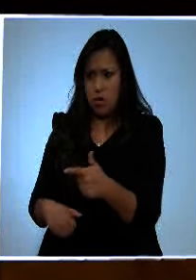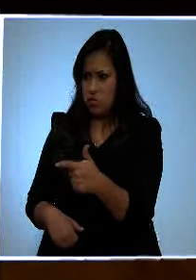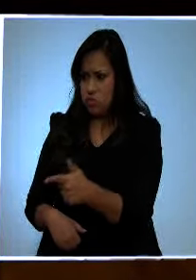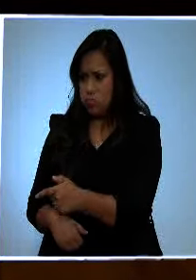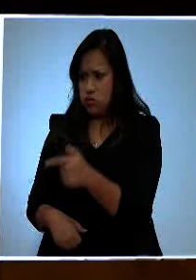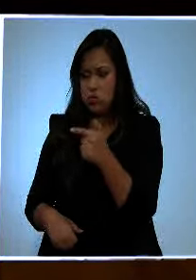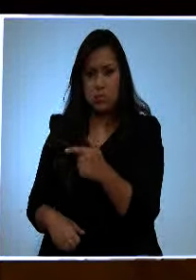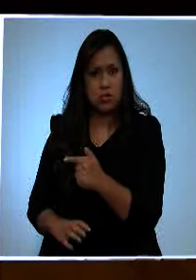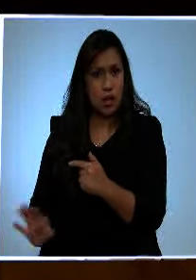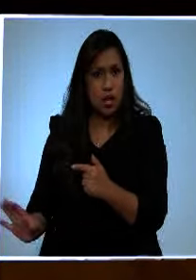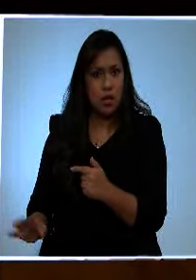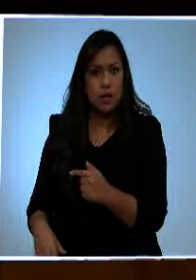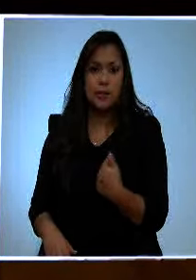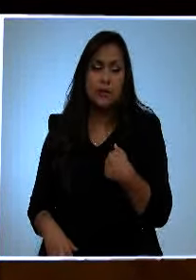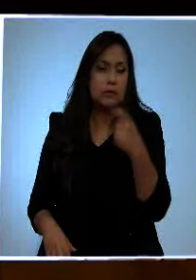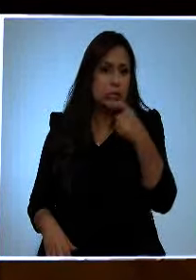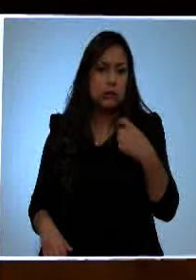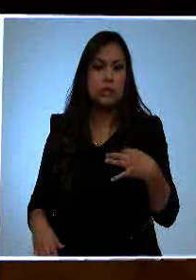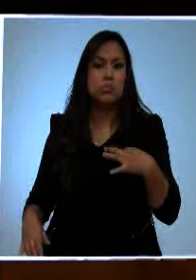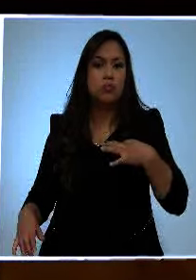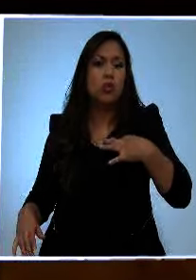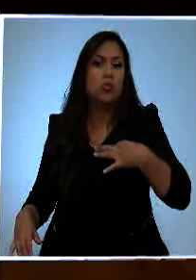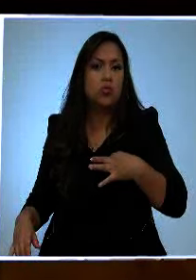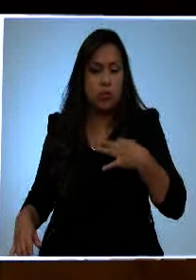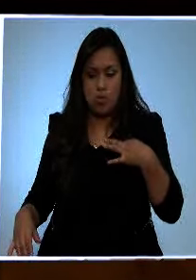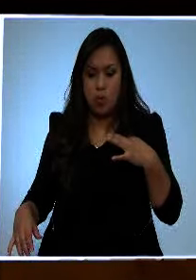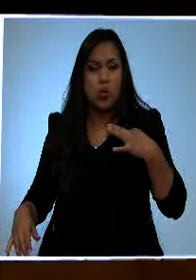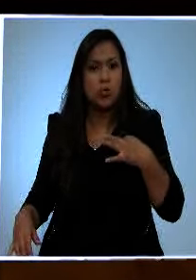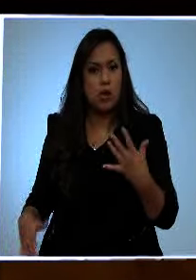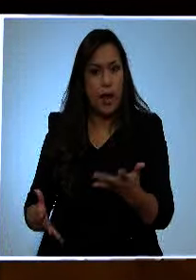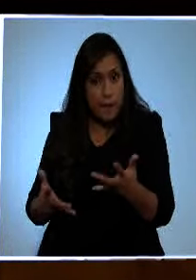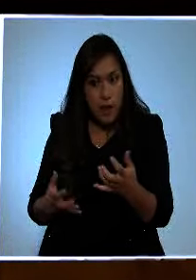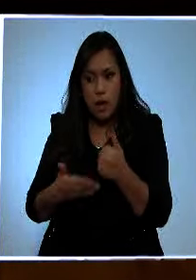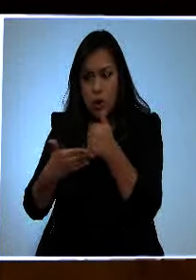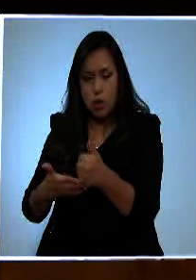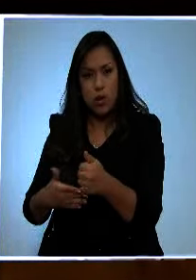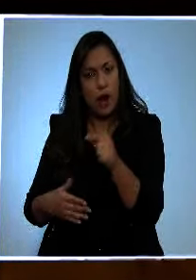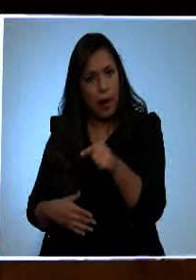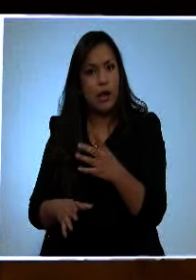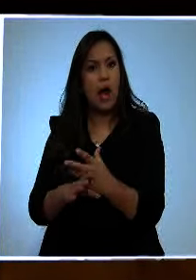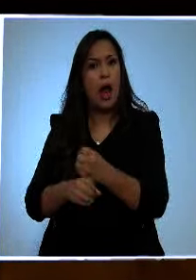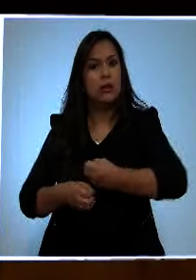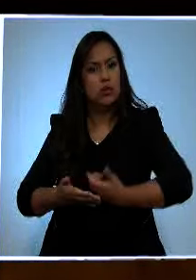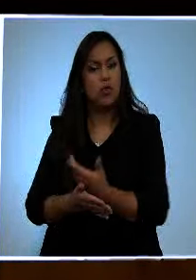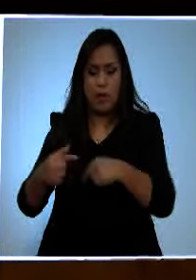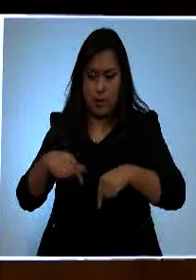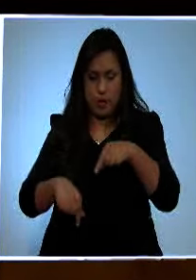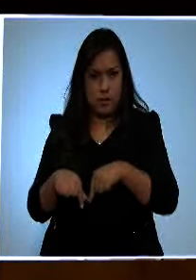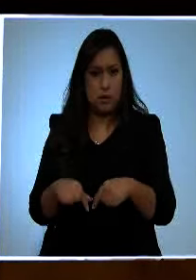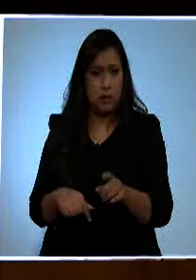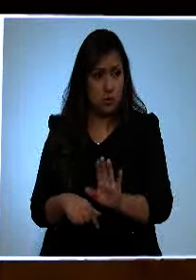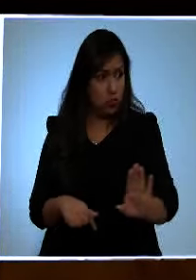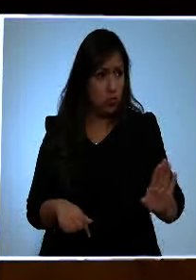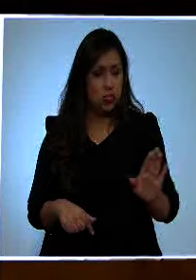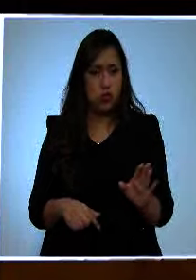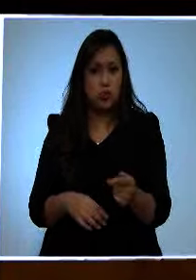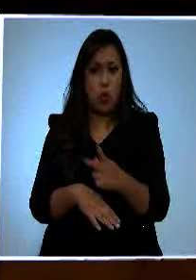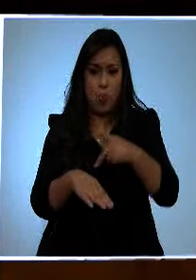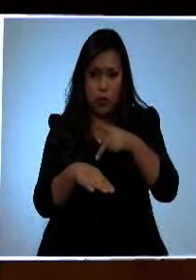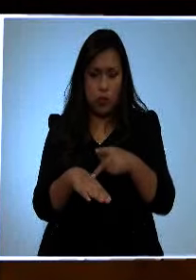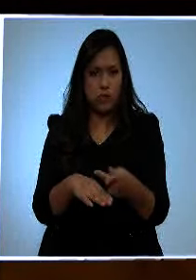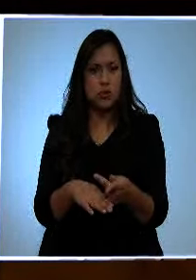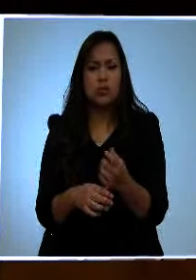más tener un poco de iniciativa y por eso es que yo hago un llamado a que quienes estamos involucrados en las Ciencias forenses nos enamoremos